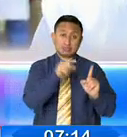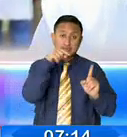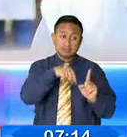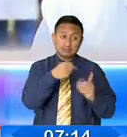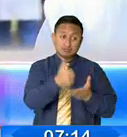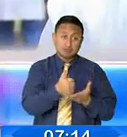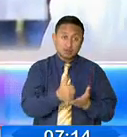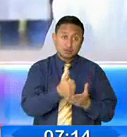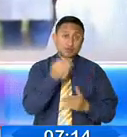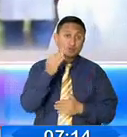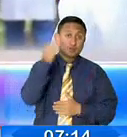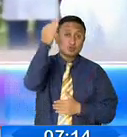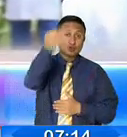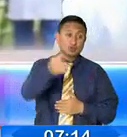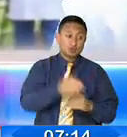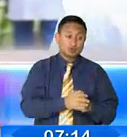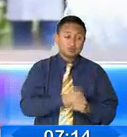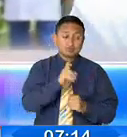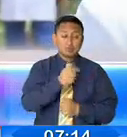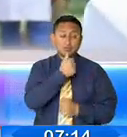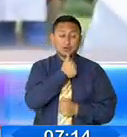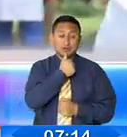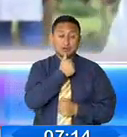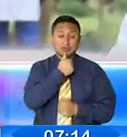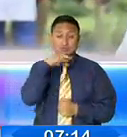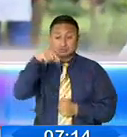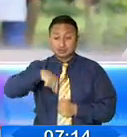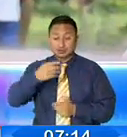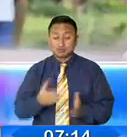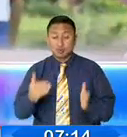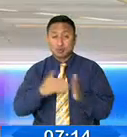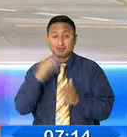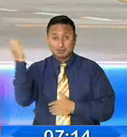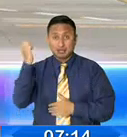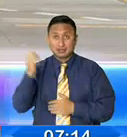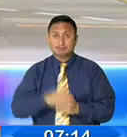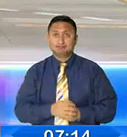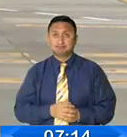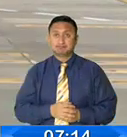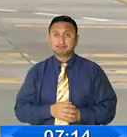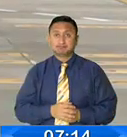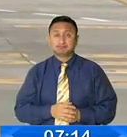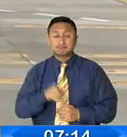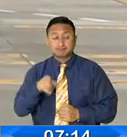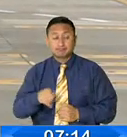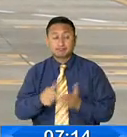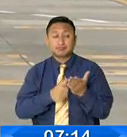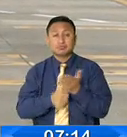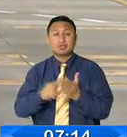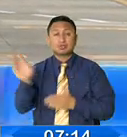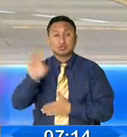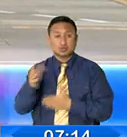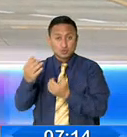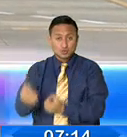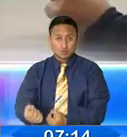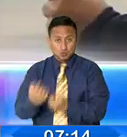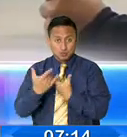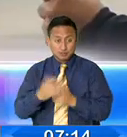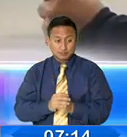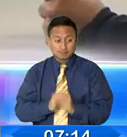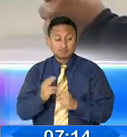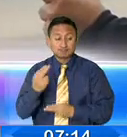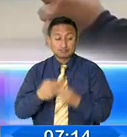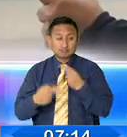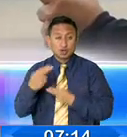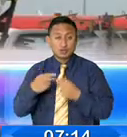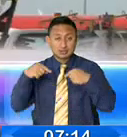para el futuro en la parte privada si tenemos alguna emergencia. Información proporcionada por el Ministerio de Salud establece que las negociaciones para